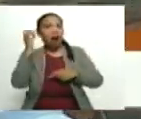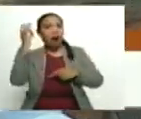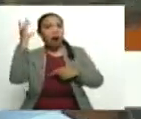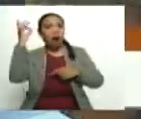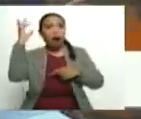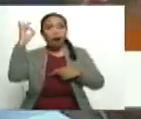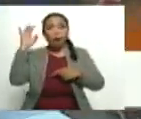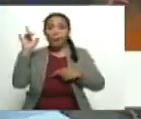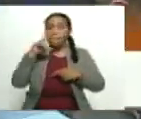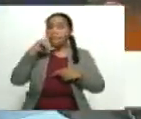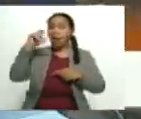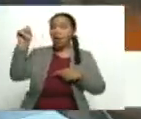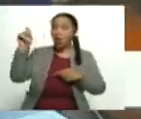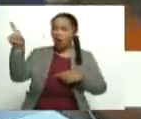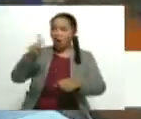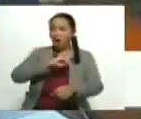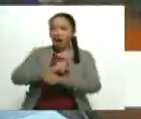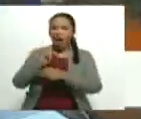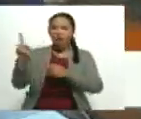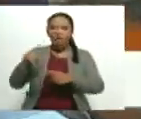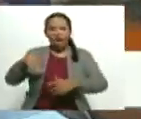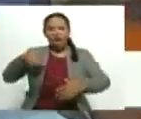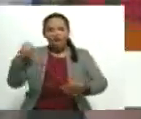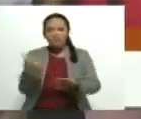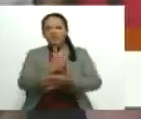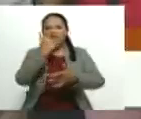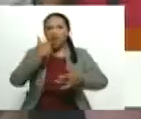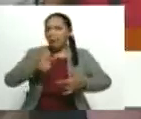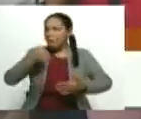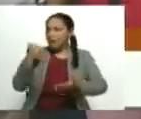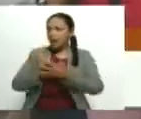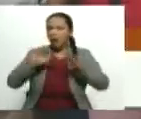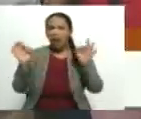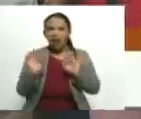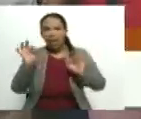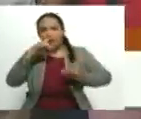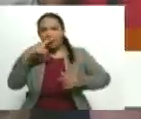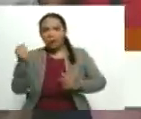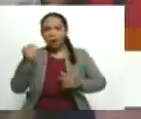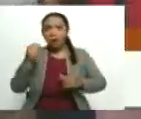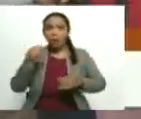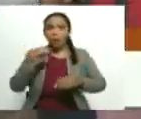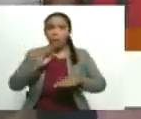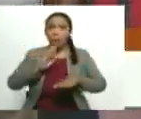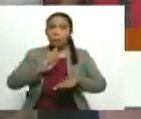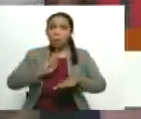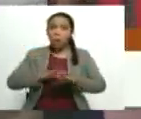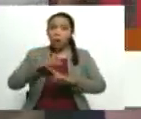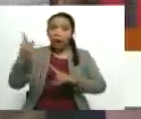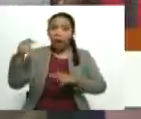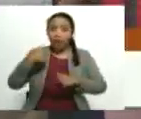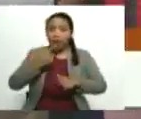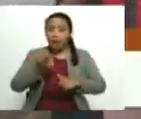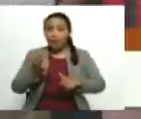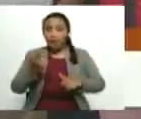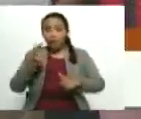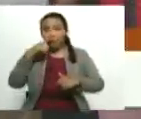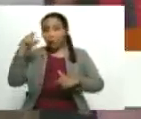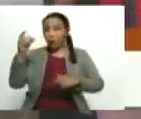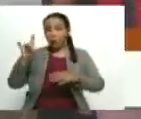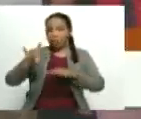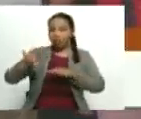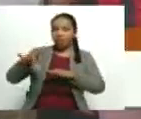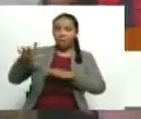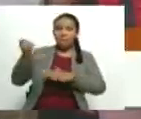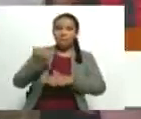ellos Nicolás es un dictador. Hay un régimen en Venezuela porque Nicolás no se deja asesinar. Porque Nicolás no se deja